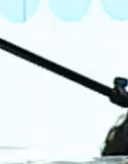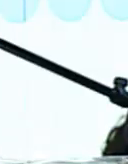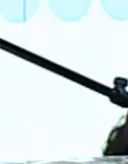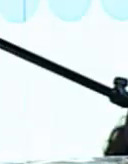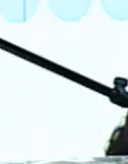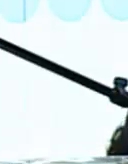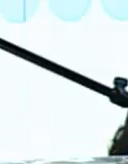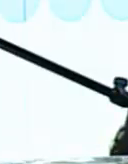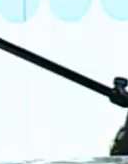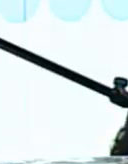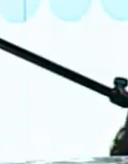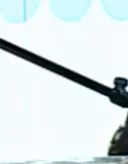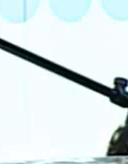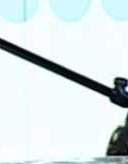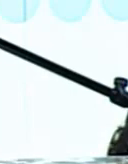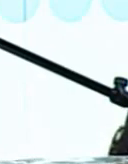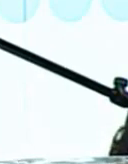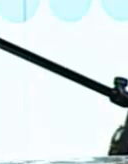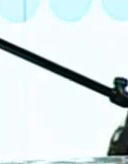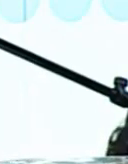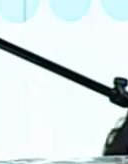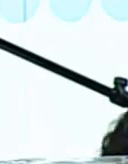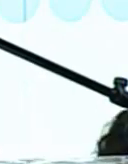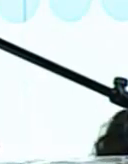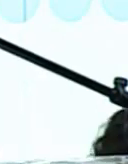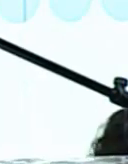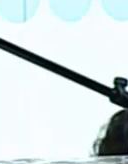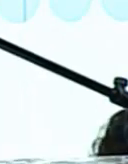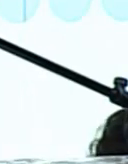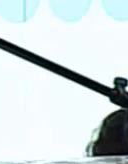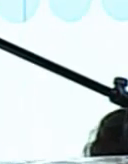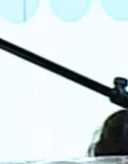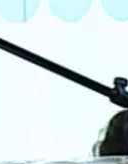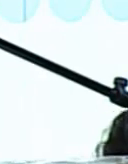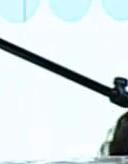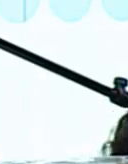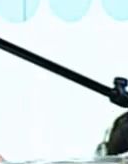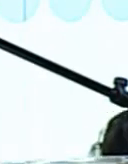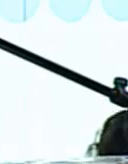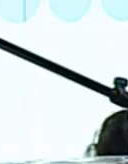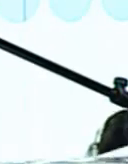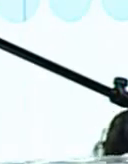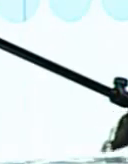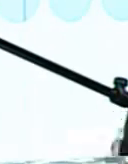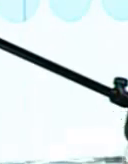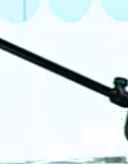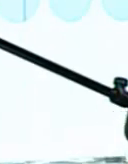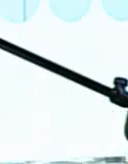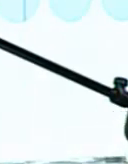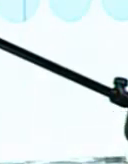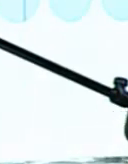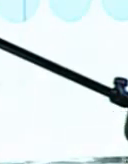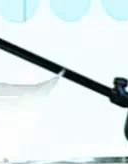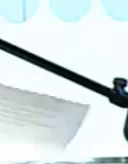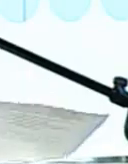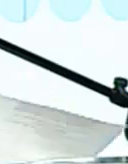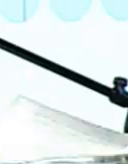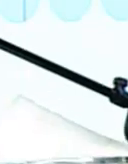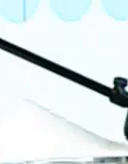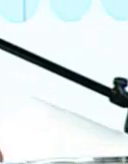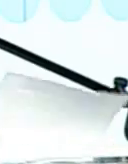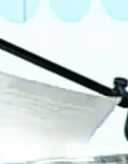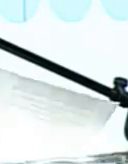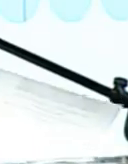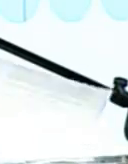Contamos con la presencia de la doctora Isa Luna Pla, investigadora del Instituto de Investigaciones Jurídicas de la UNAM.